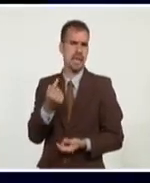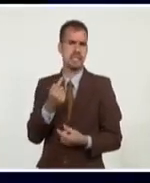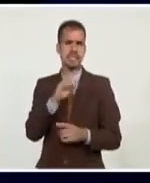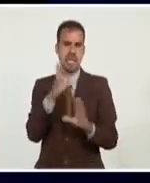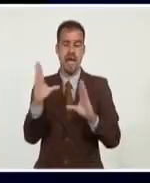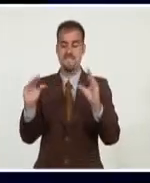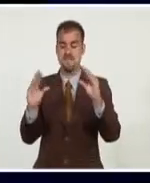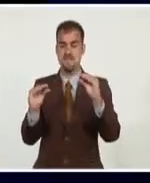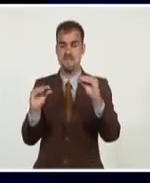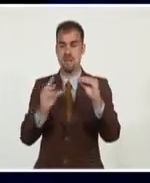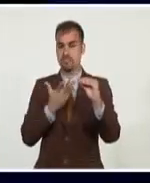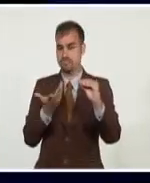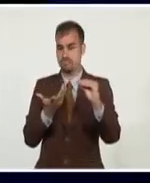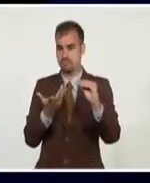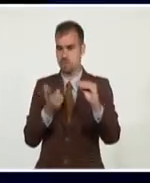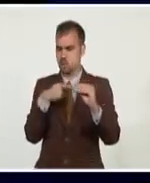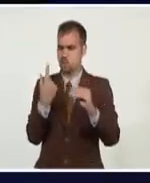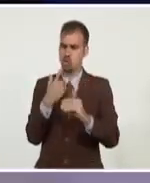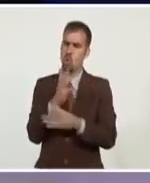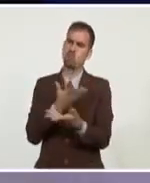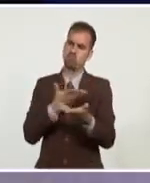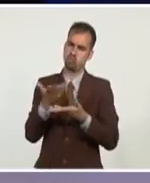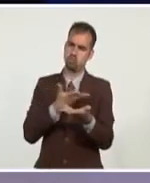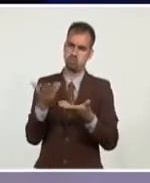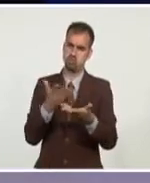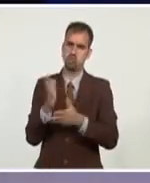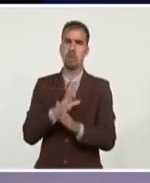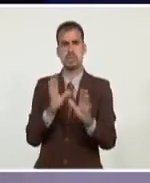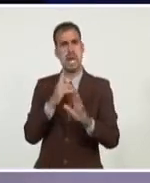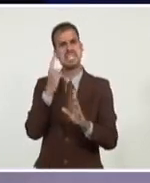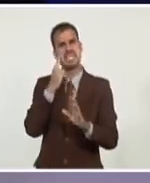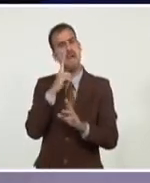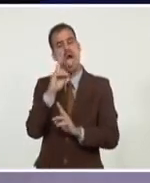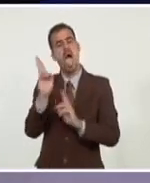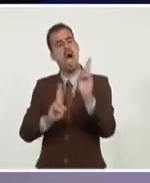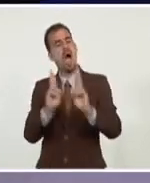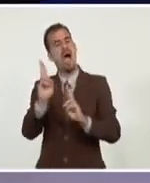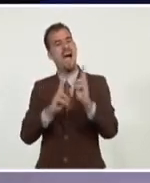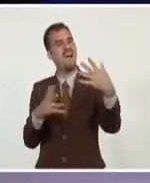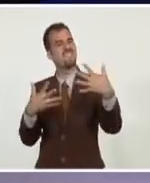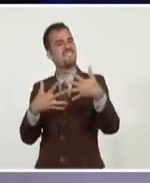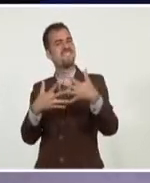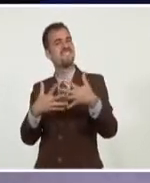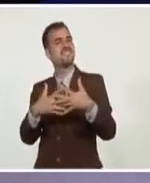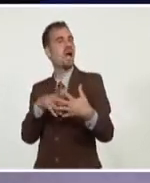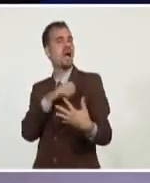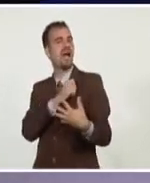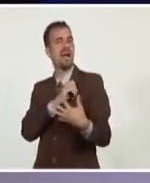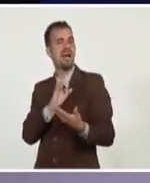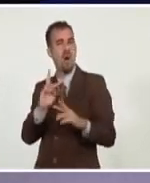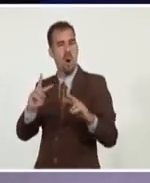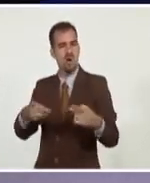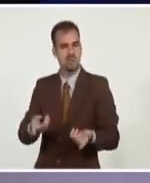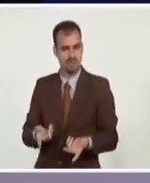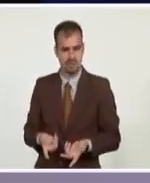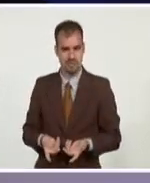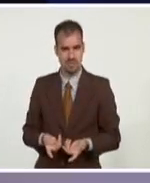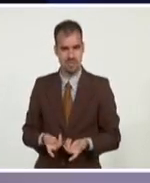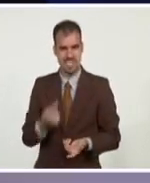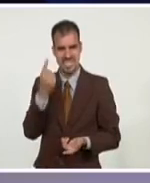sin editar. Nos estábamos despidiendo, toda una apología. Ella se solidariza, busca confraternizar nuevamente con el